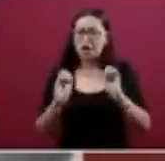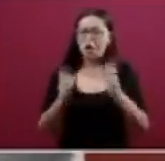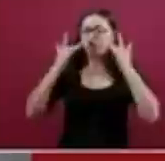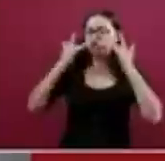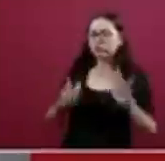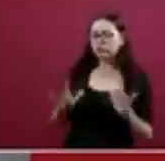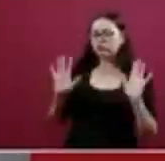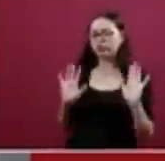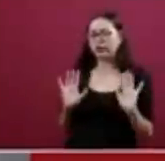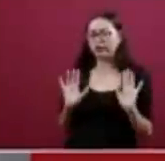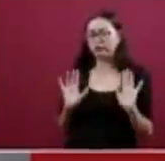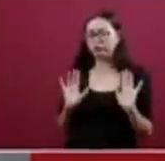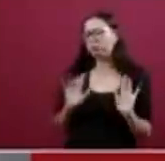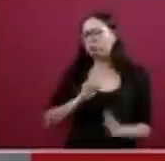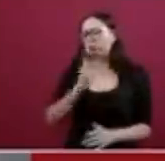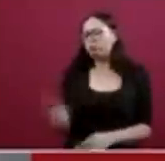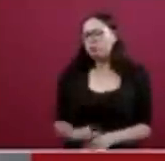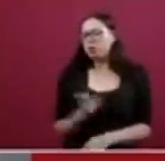renuncie?